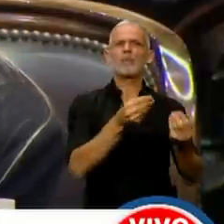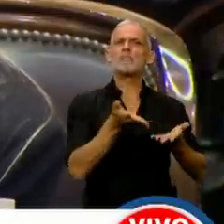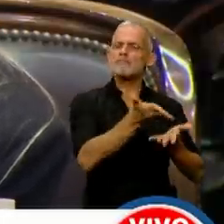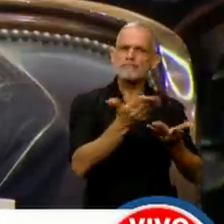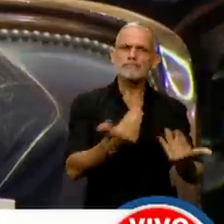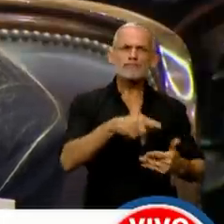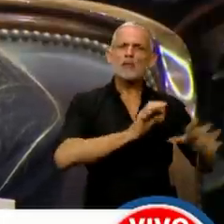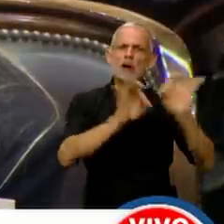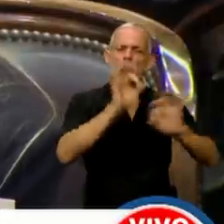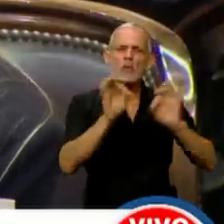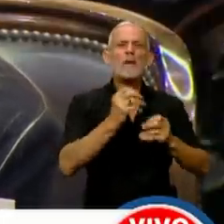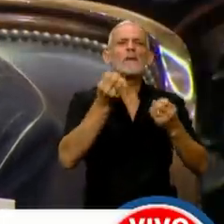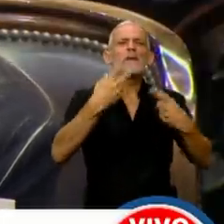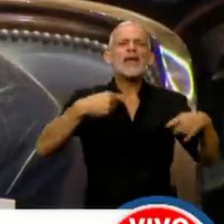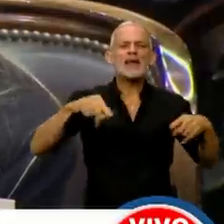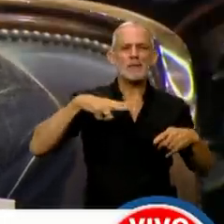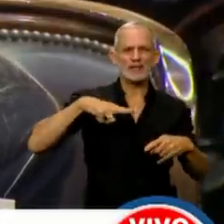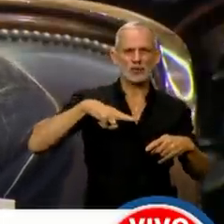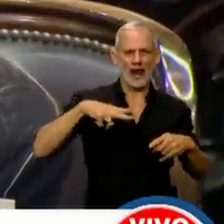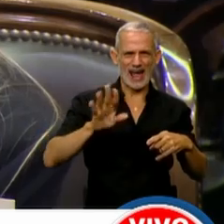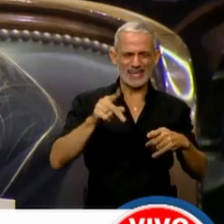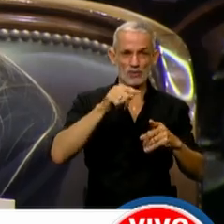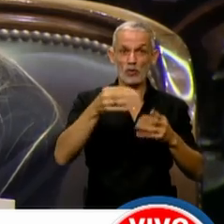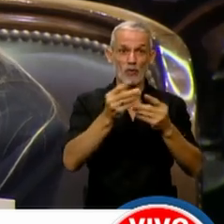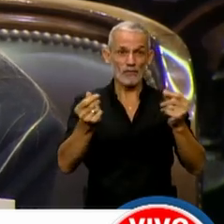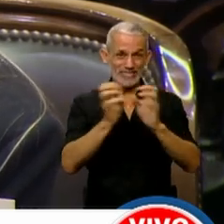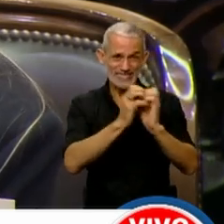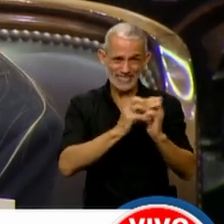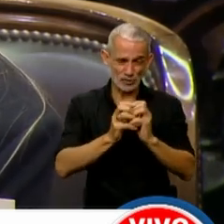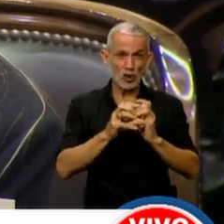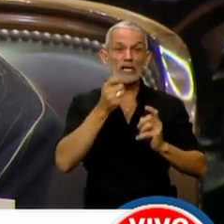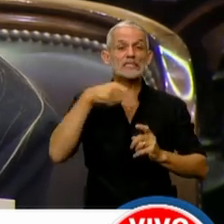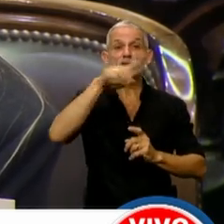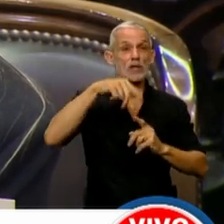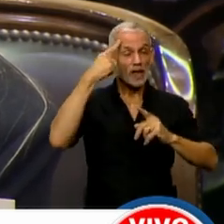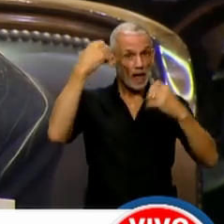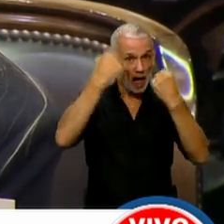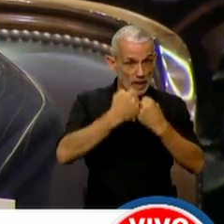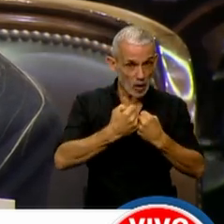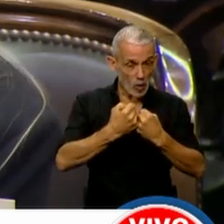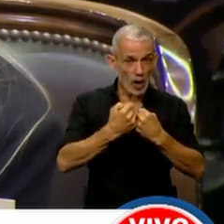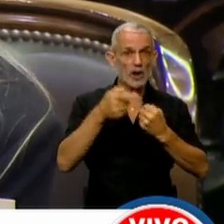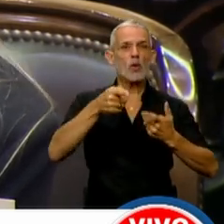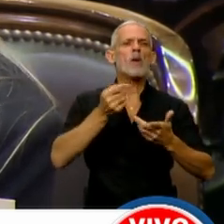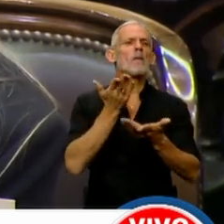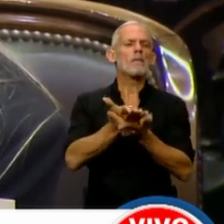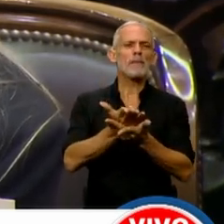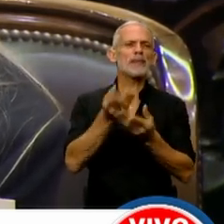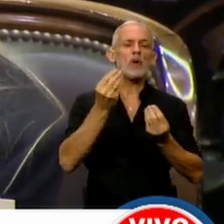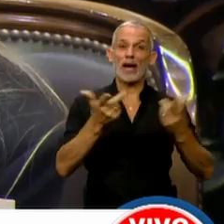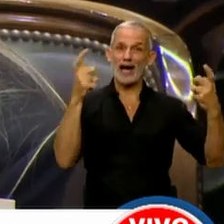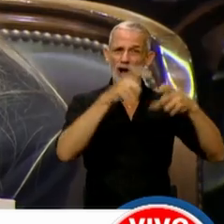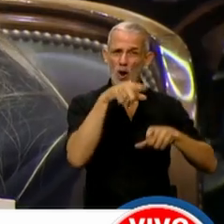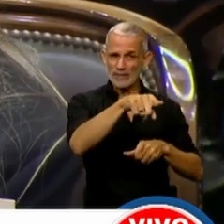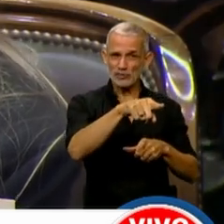tratar bienes personales después de finalizar esta sesión si hay asentimiento de la cámara vamos a pedir que la